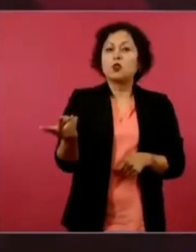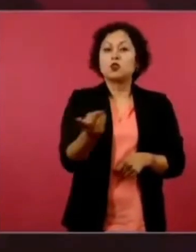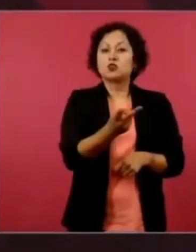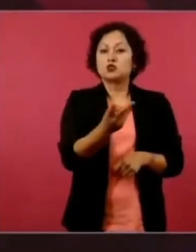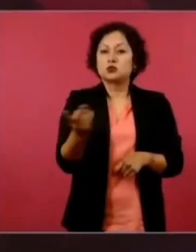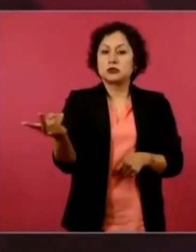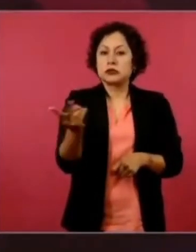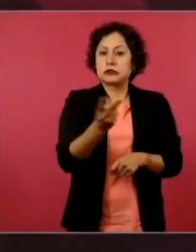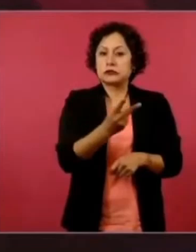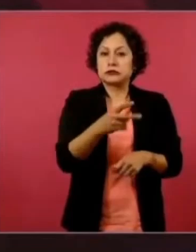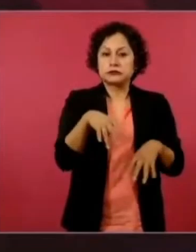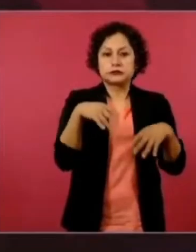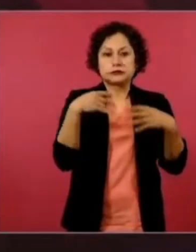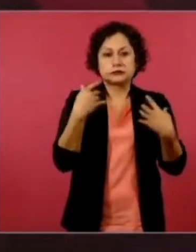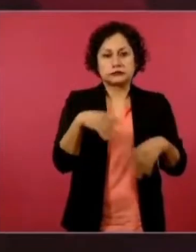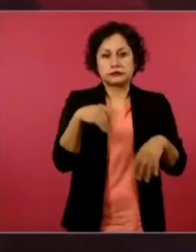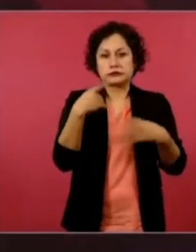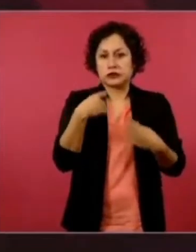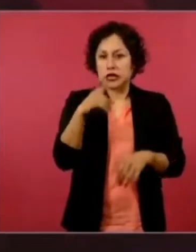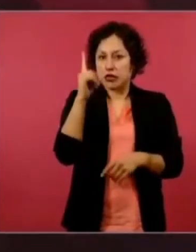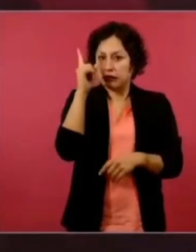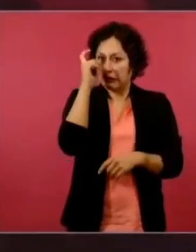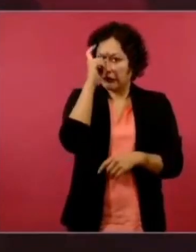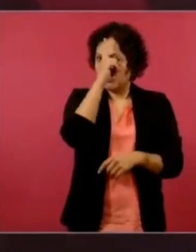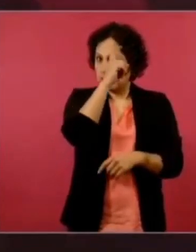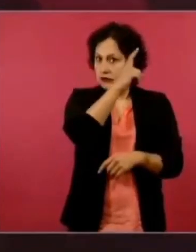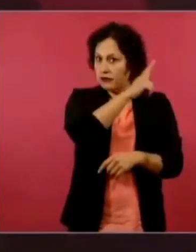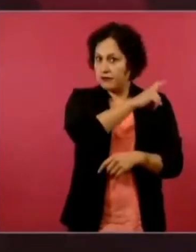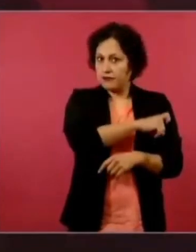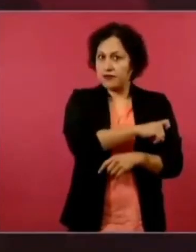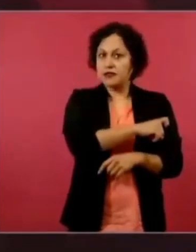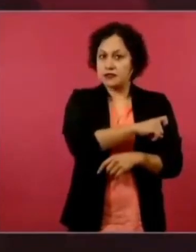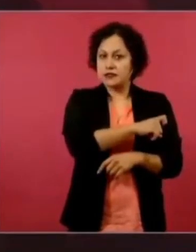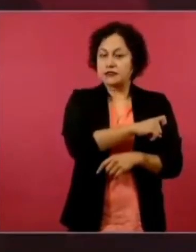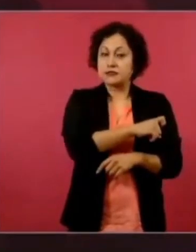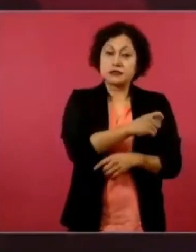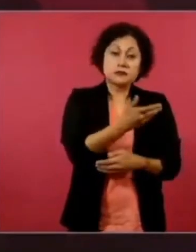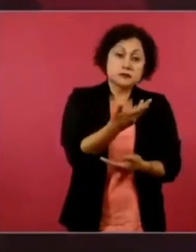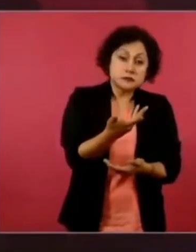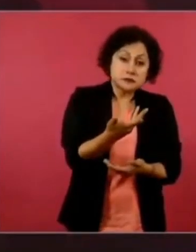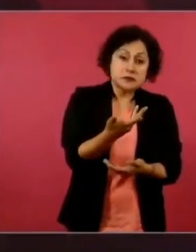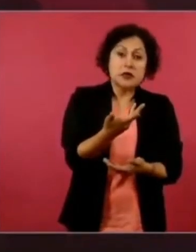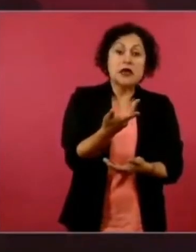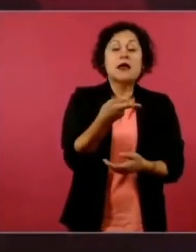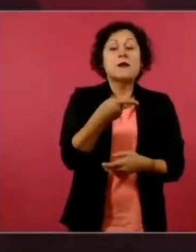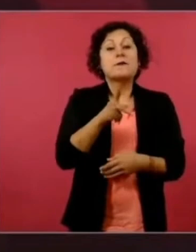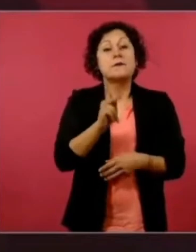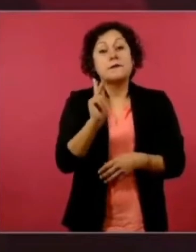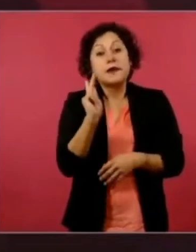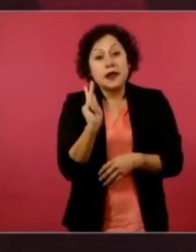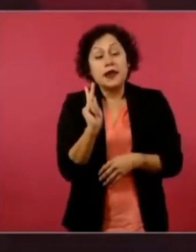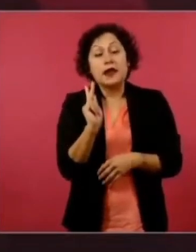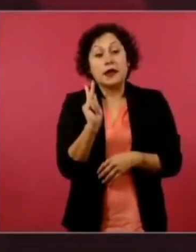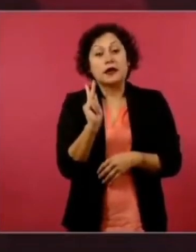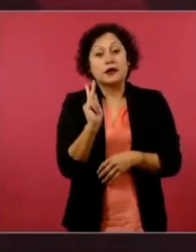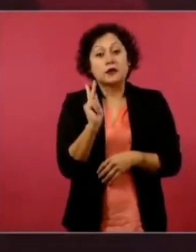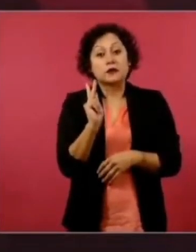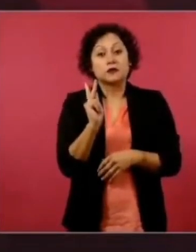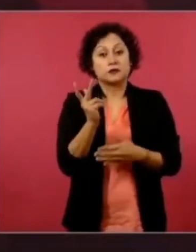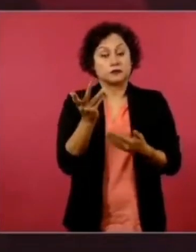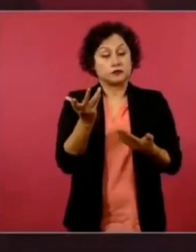difícil si no se hubiesen dado los resultados, si el pueblo no